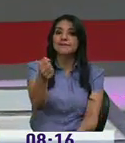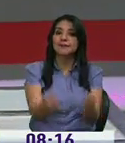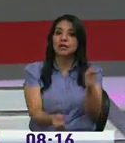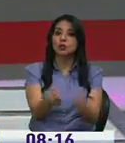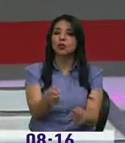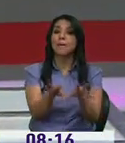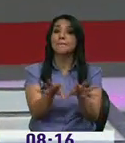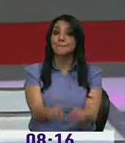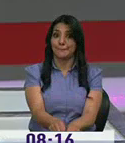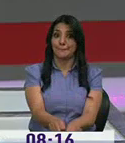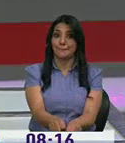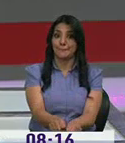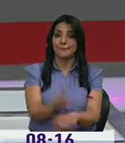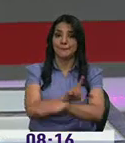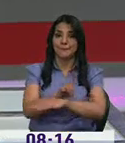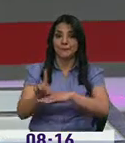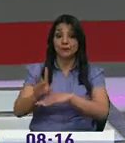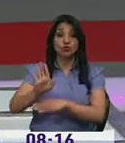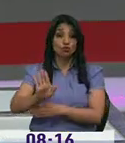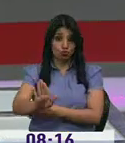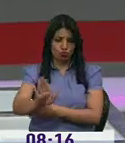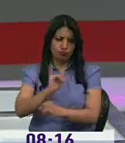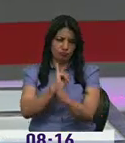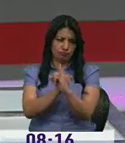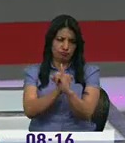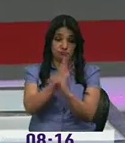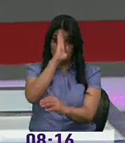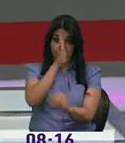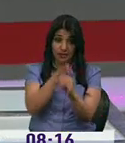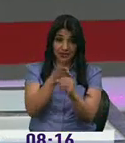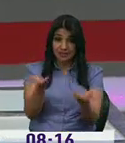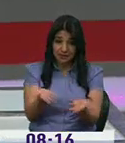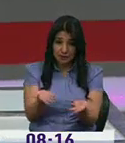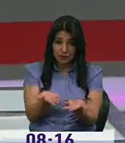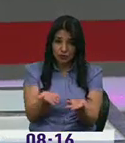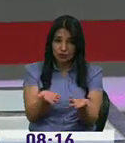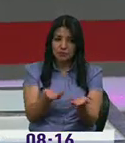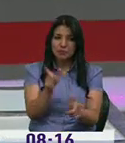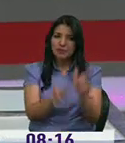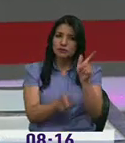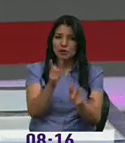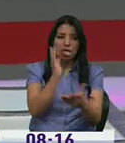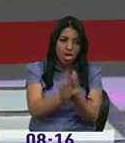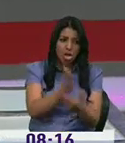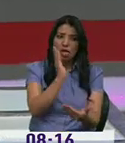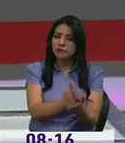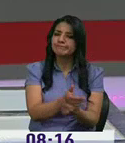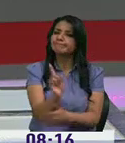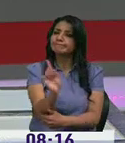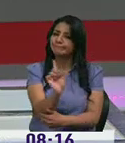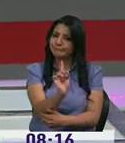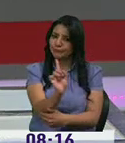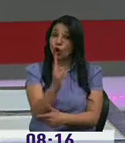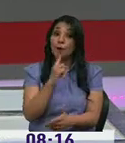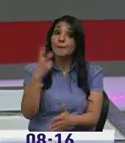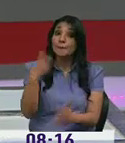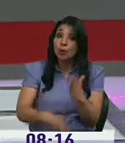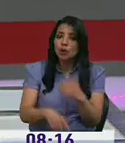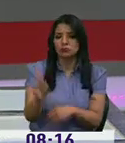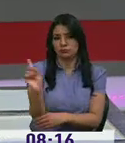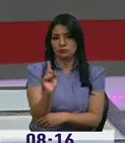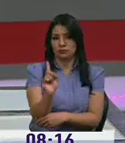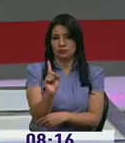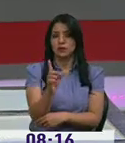retenidos. Según el director de esta entidad local, el objetivo no es incomodar a los ciudadanos ni generar multas, sino que